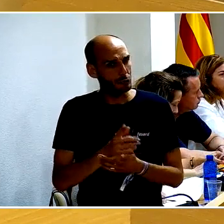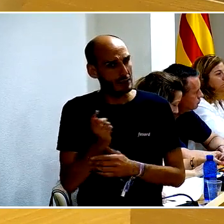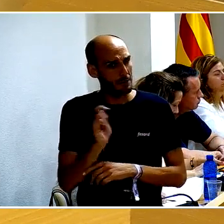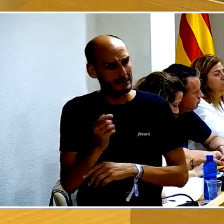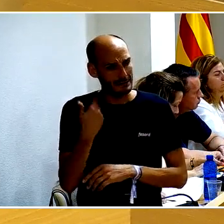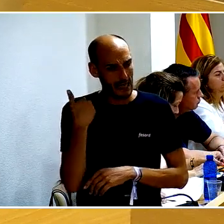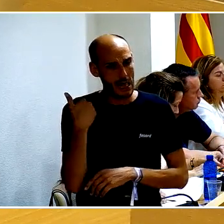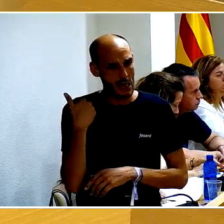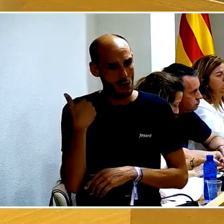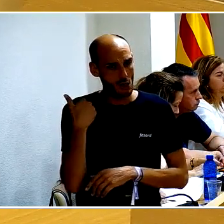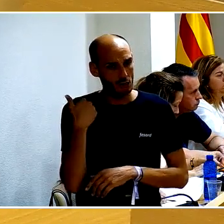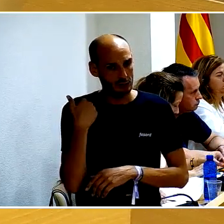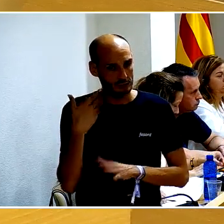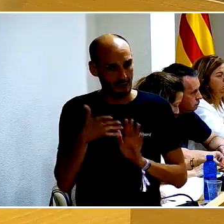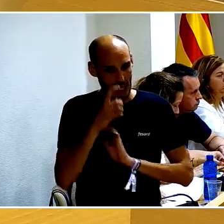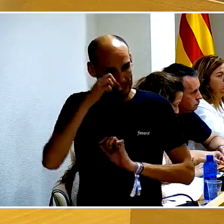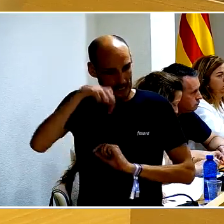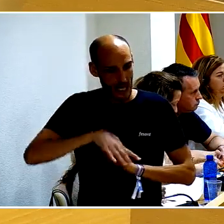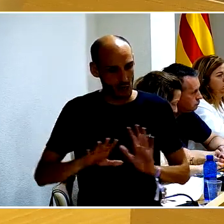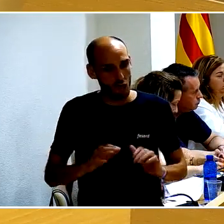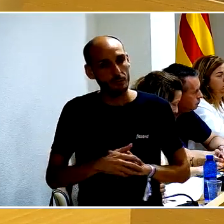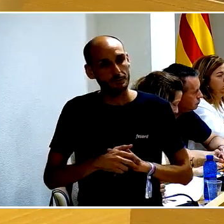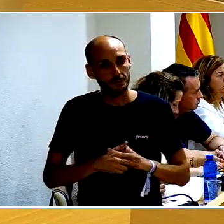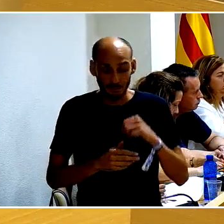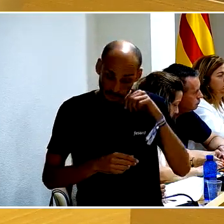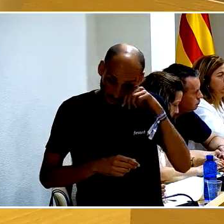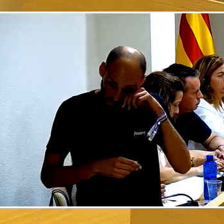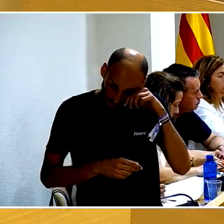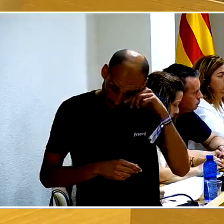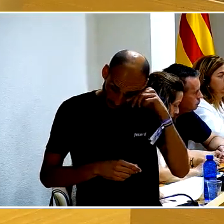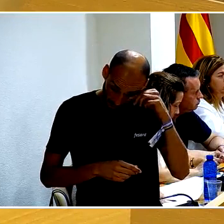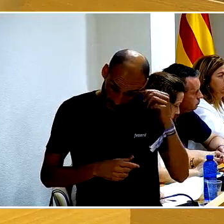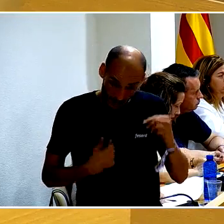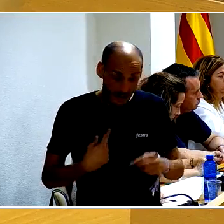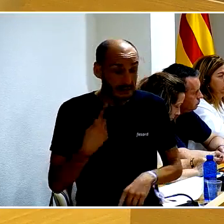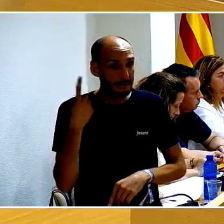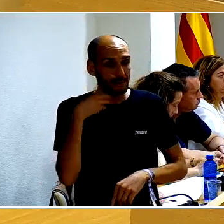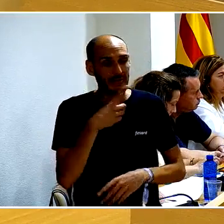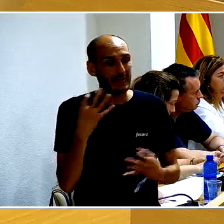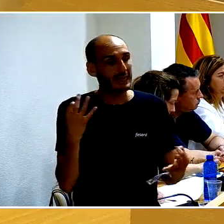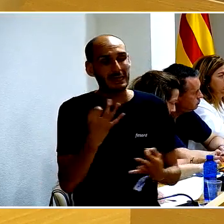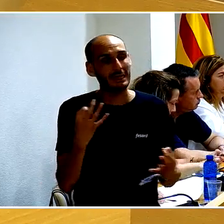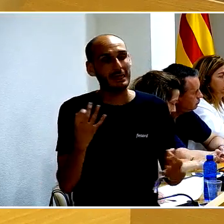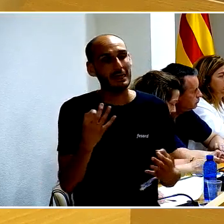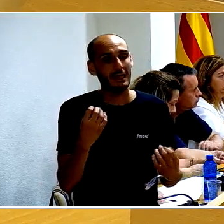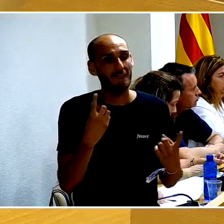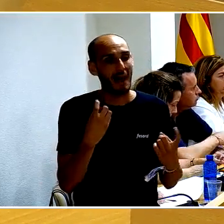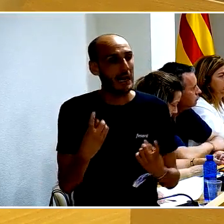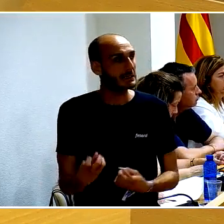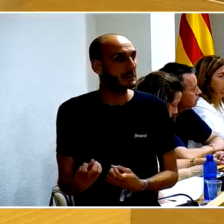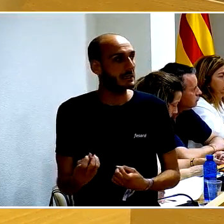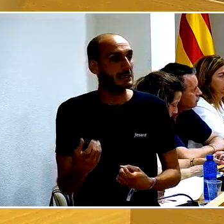como quien dice, del 2018. Es decir, yo quiero saber si realmente, aparte de este esquelético documento,